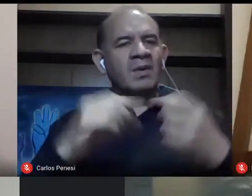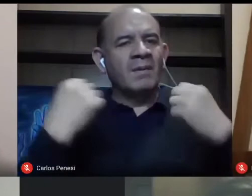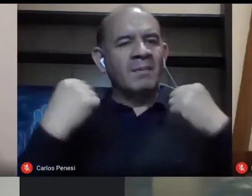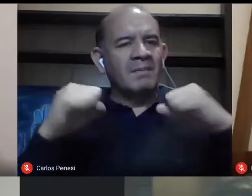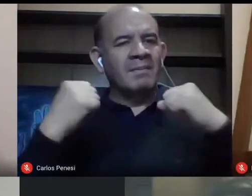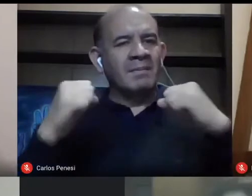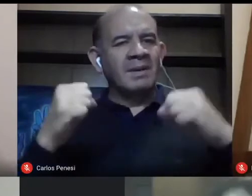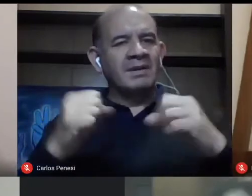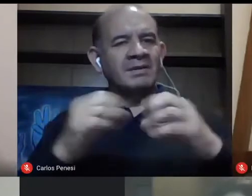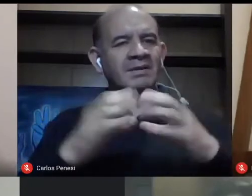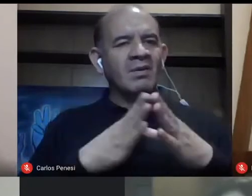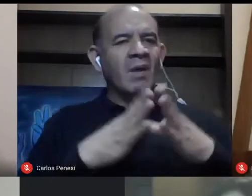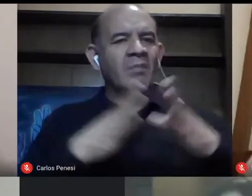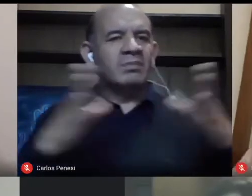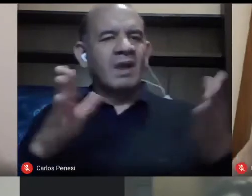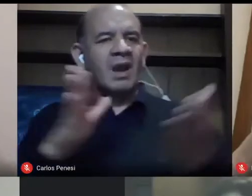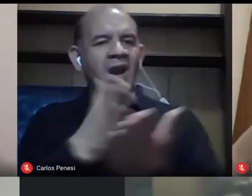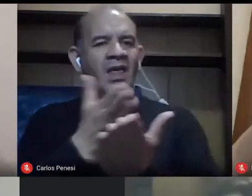ampliación de derechos.